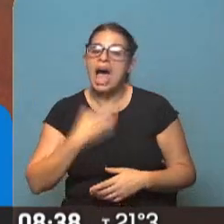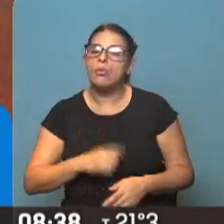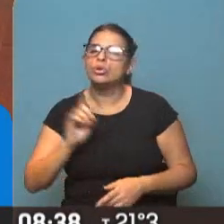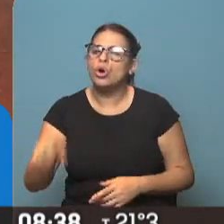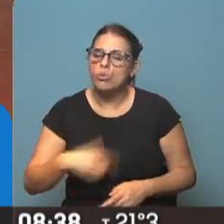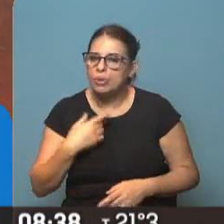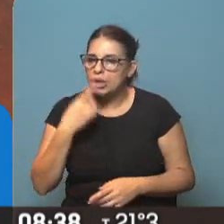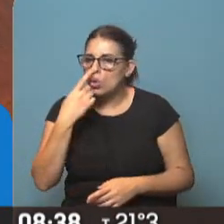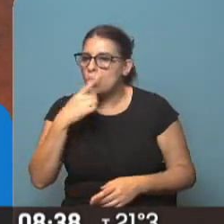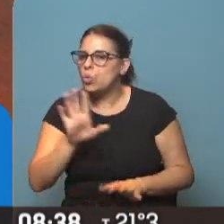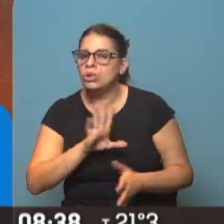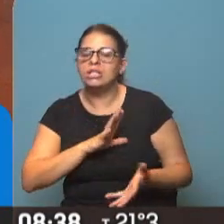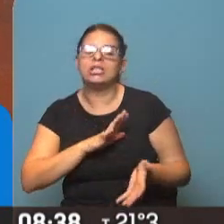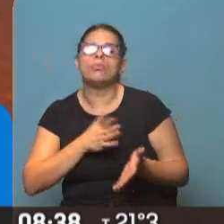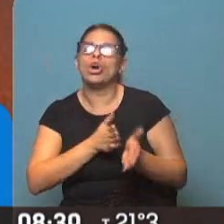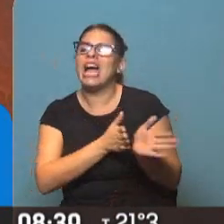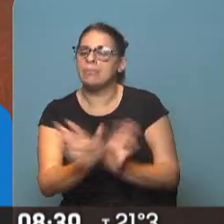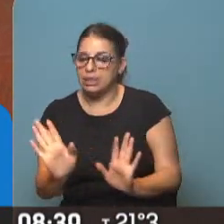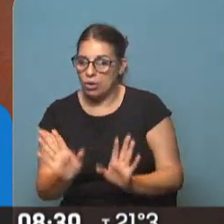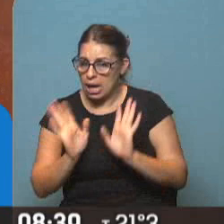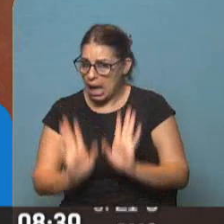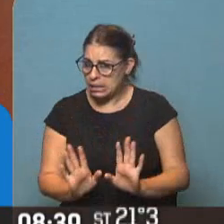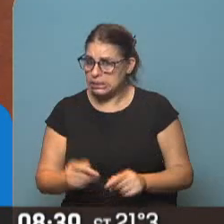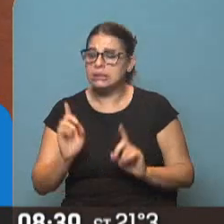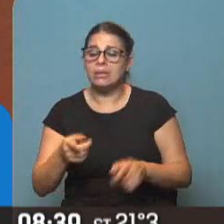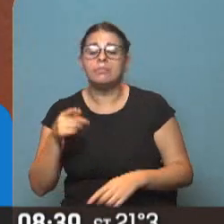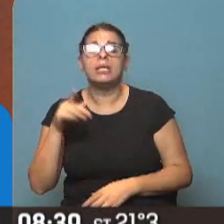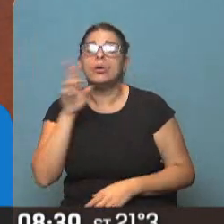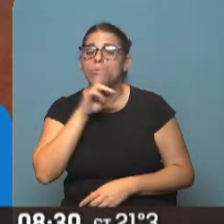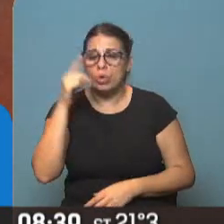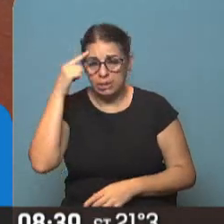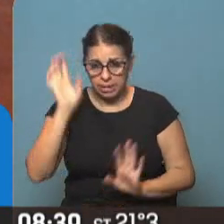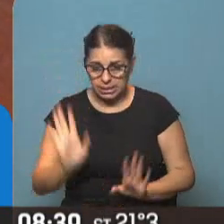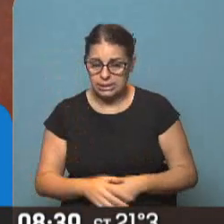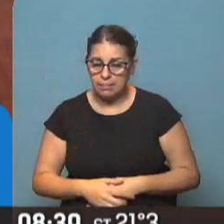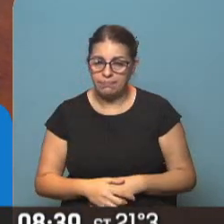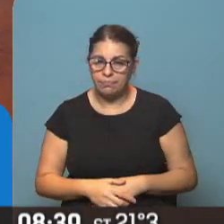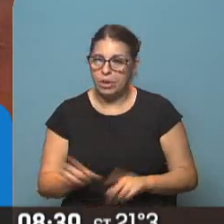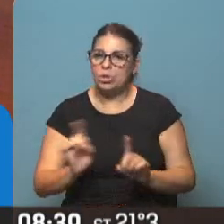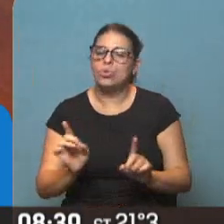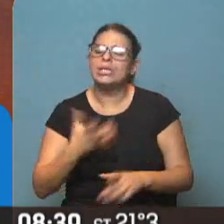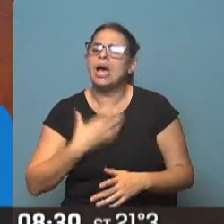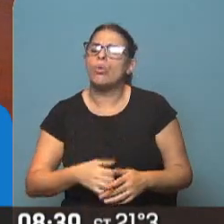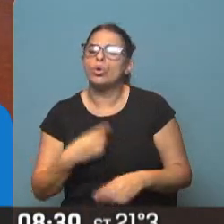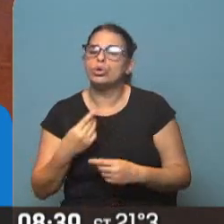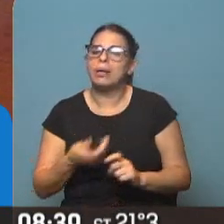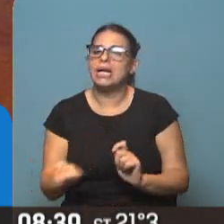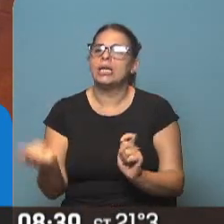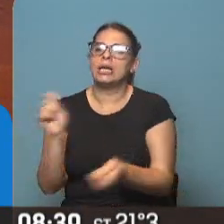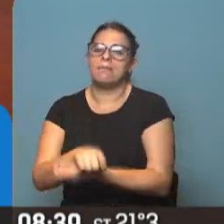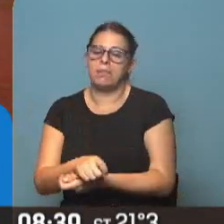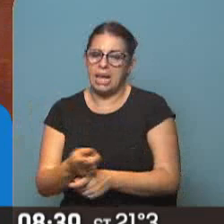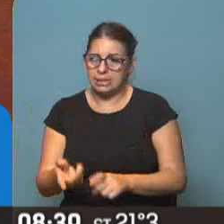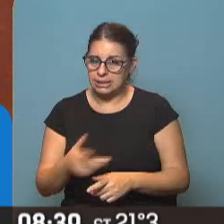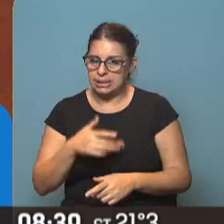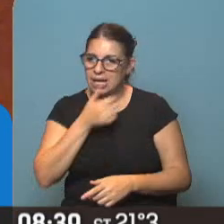como último recurso porque también así lo viven las mujeres eso no se usa como reemplazando un